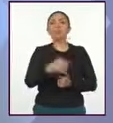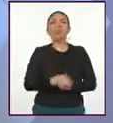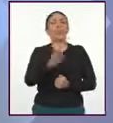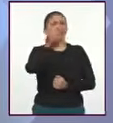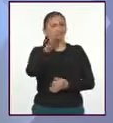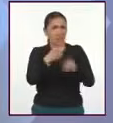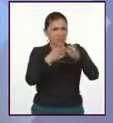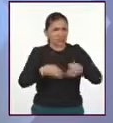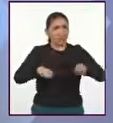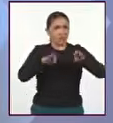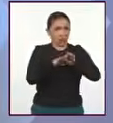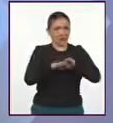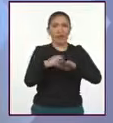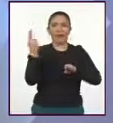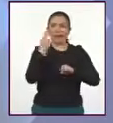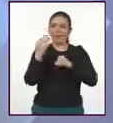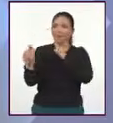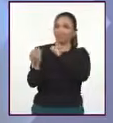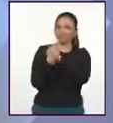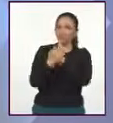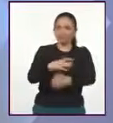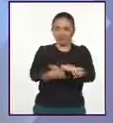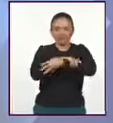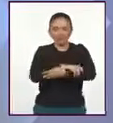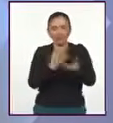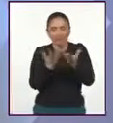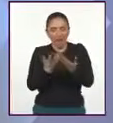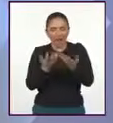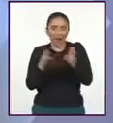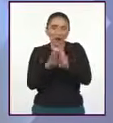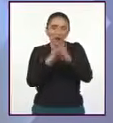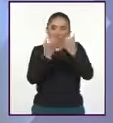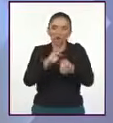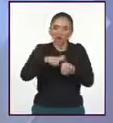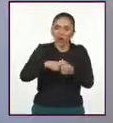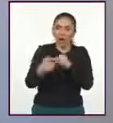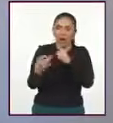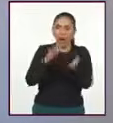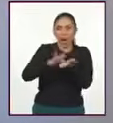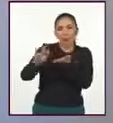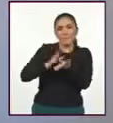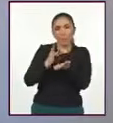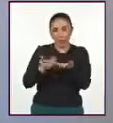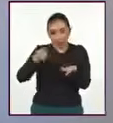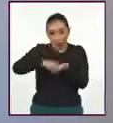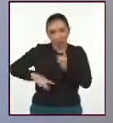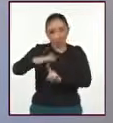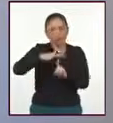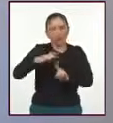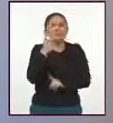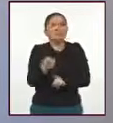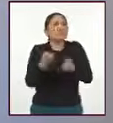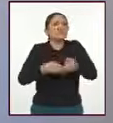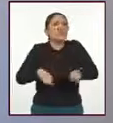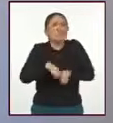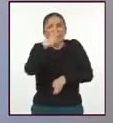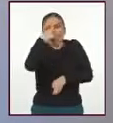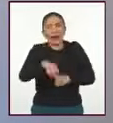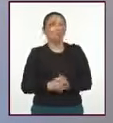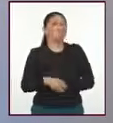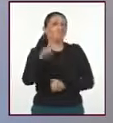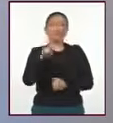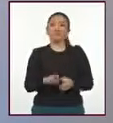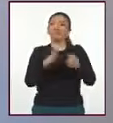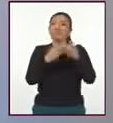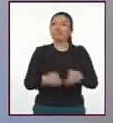importancia de tener redes de apoyo dentro de nuestros contextos? Muy bien. Estas redes de apoyo pues son